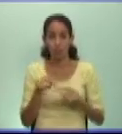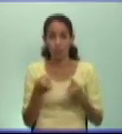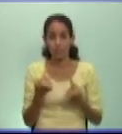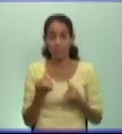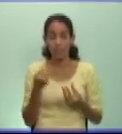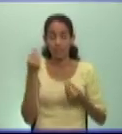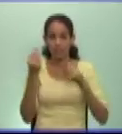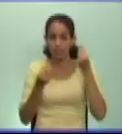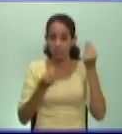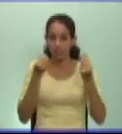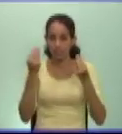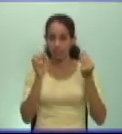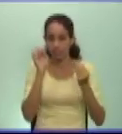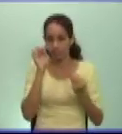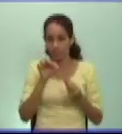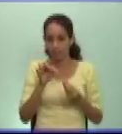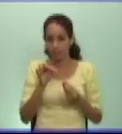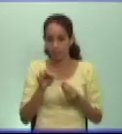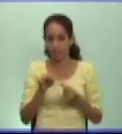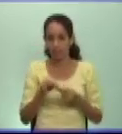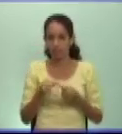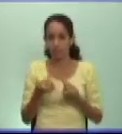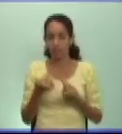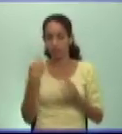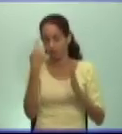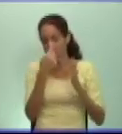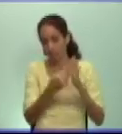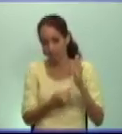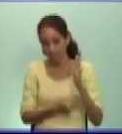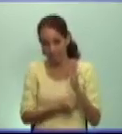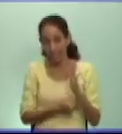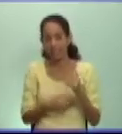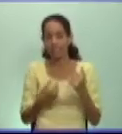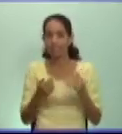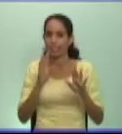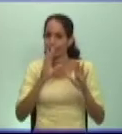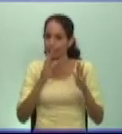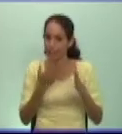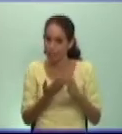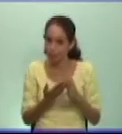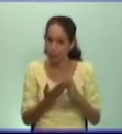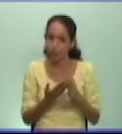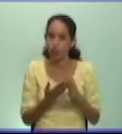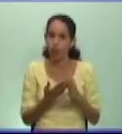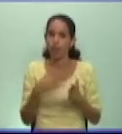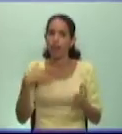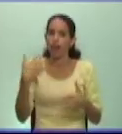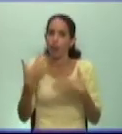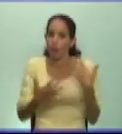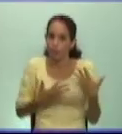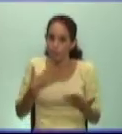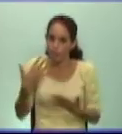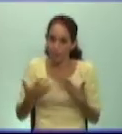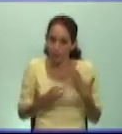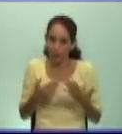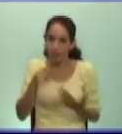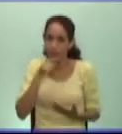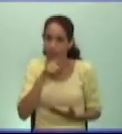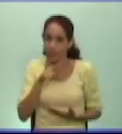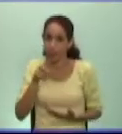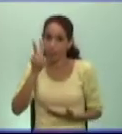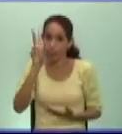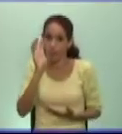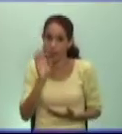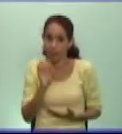hayan hecho tengan todas estas particularidades, las consecuencias que trajo para América Latina esos 20 años de